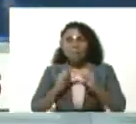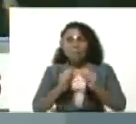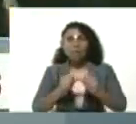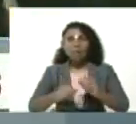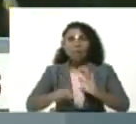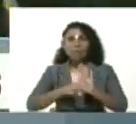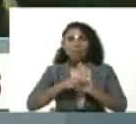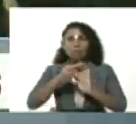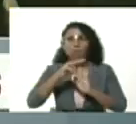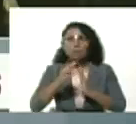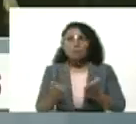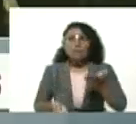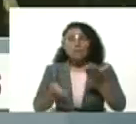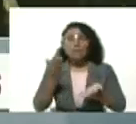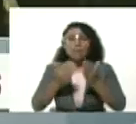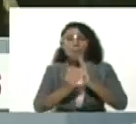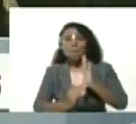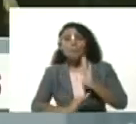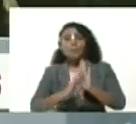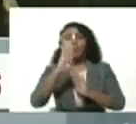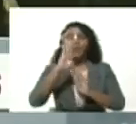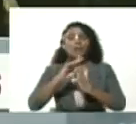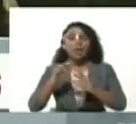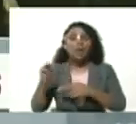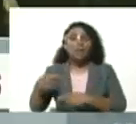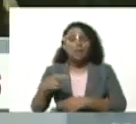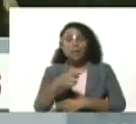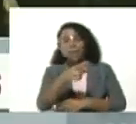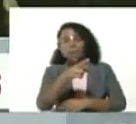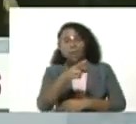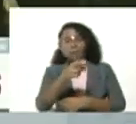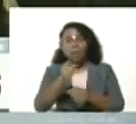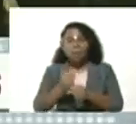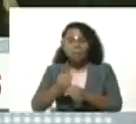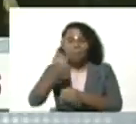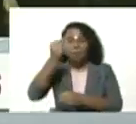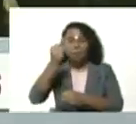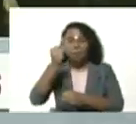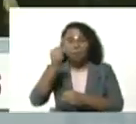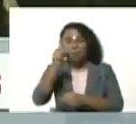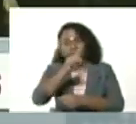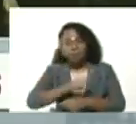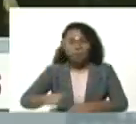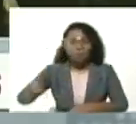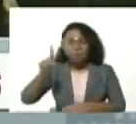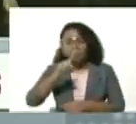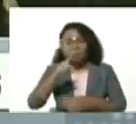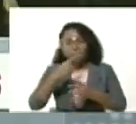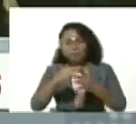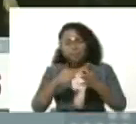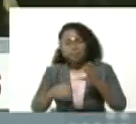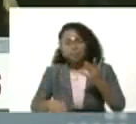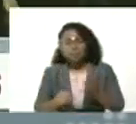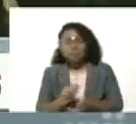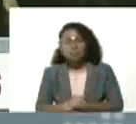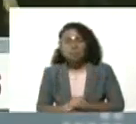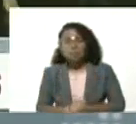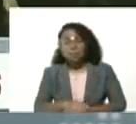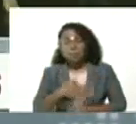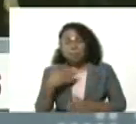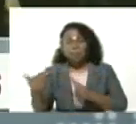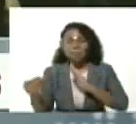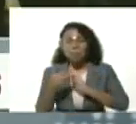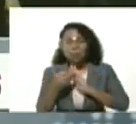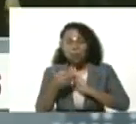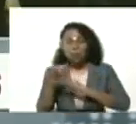niveles elevados y moderados entre los ríos La Paragua, Aro y Cuyuní, con posible afectación